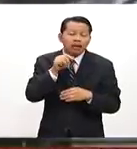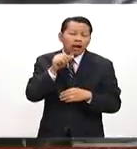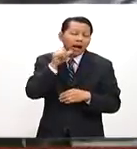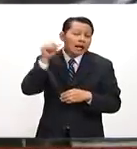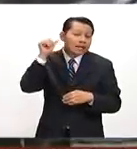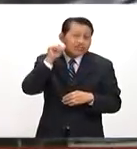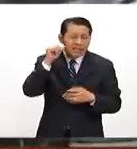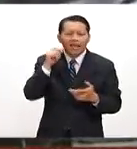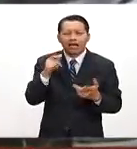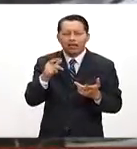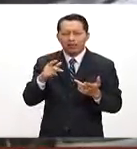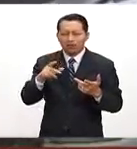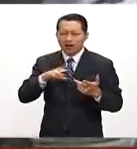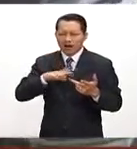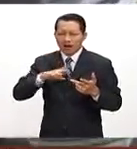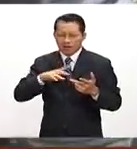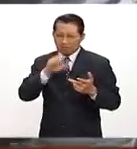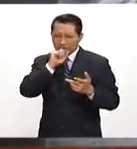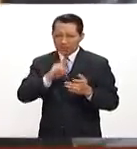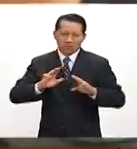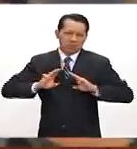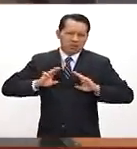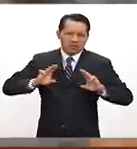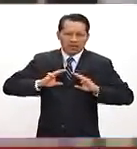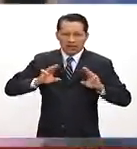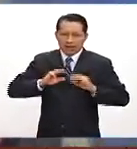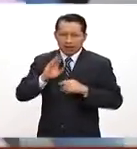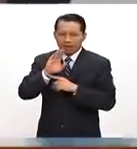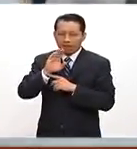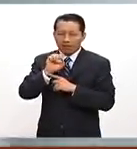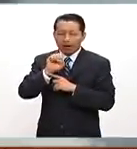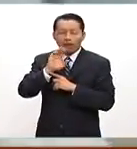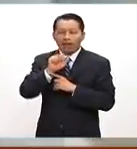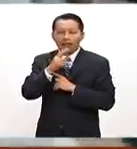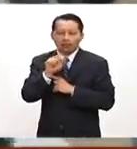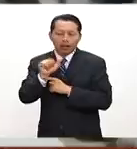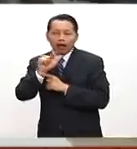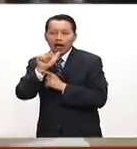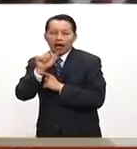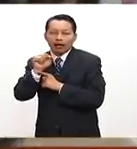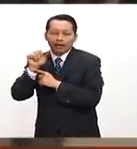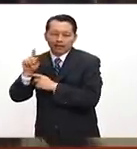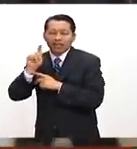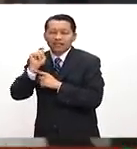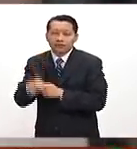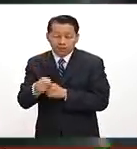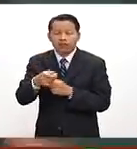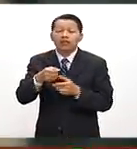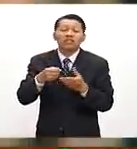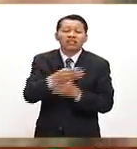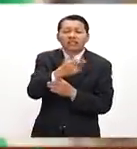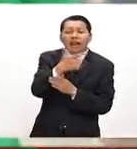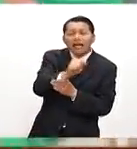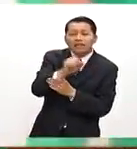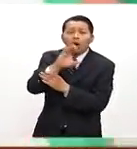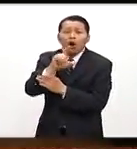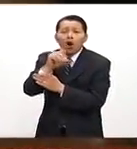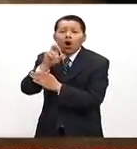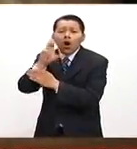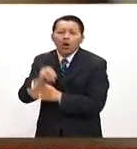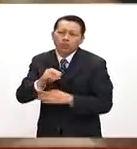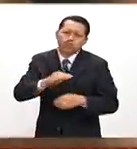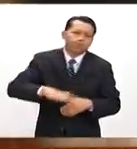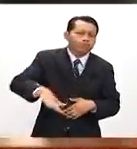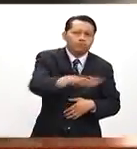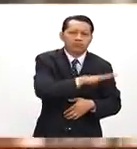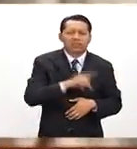fuerzas gubernamentales de Bashar al-Assad lanzaron gas cloro sobre los habitantes de Alepo. Cerca de 60